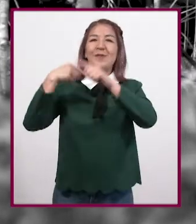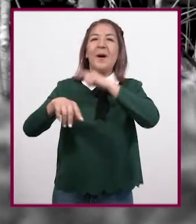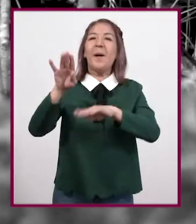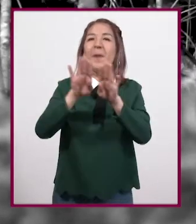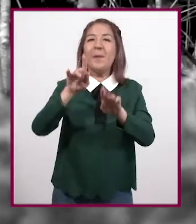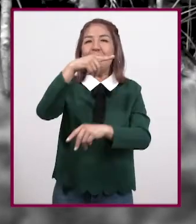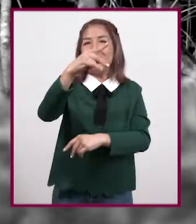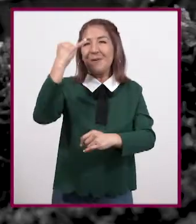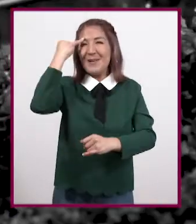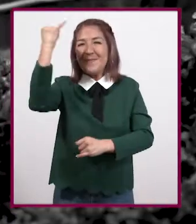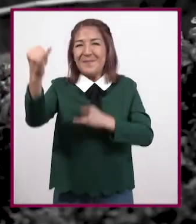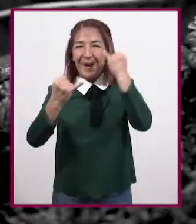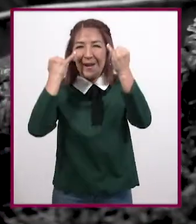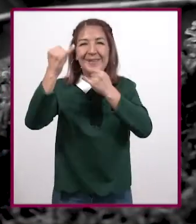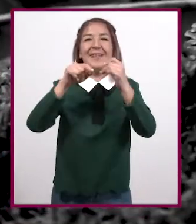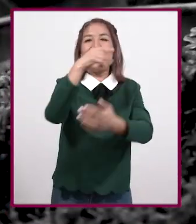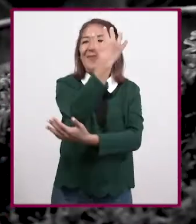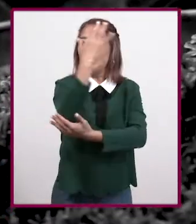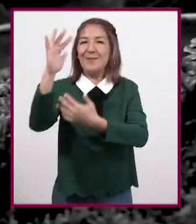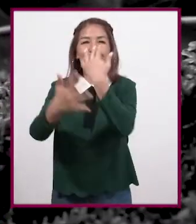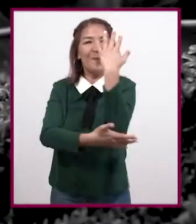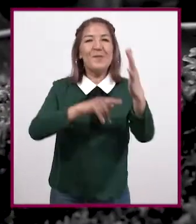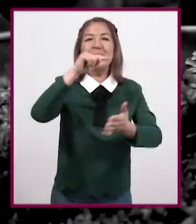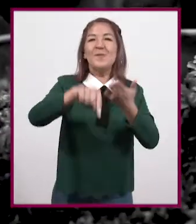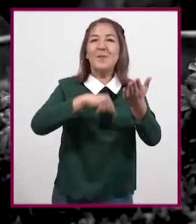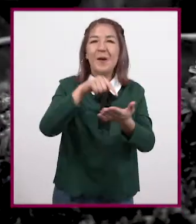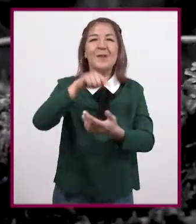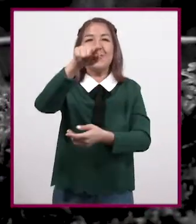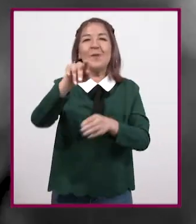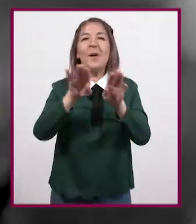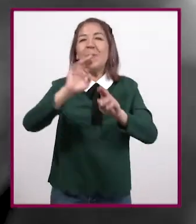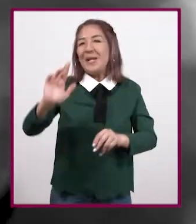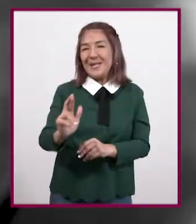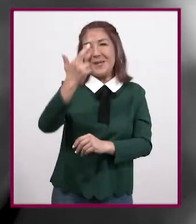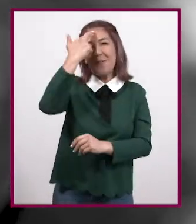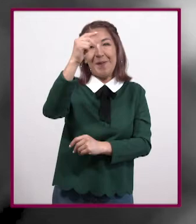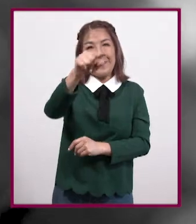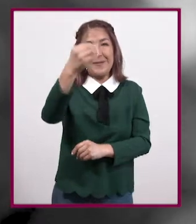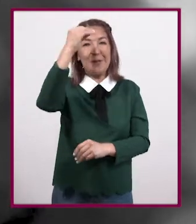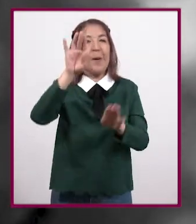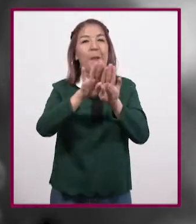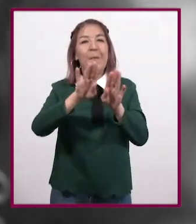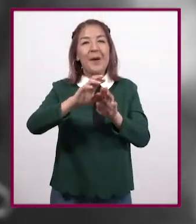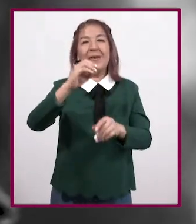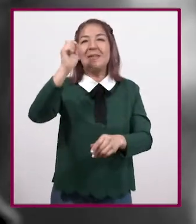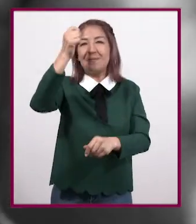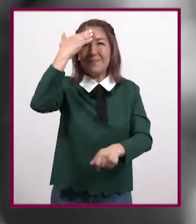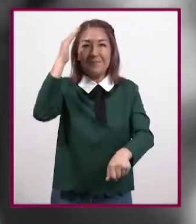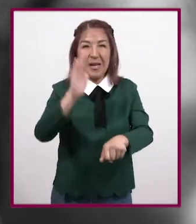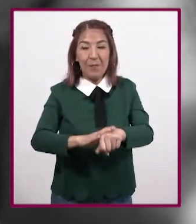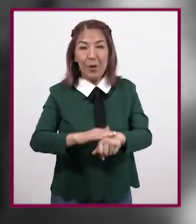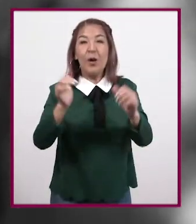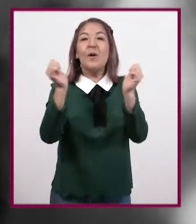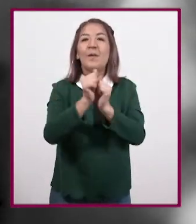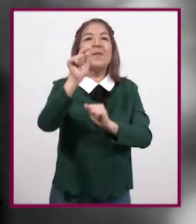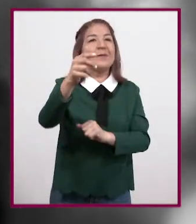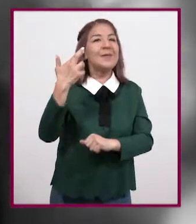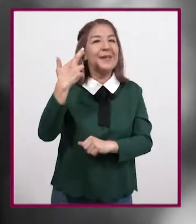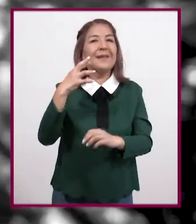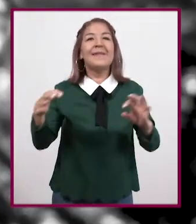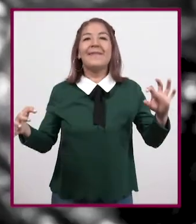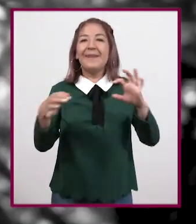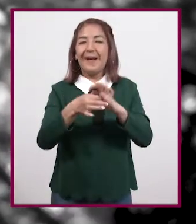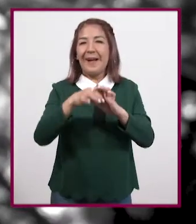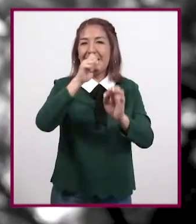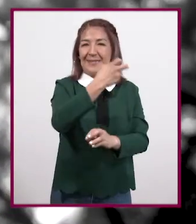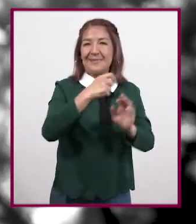a una selva imaginaria o algún lugar referencial visual que tengamos a partir de la sonoridad